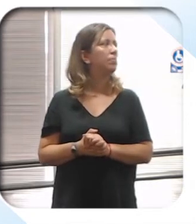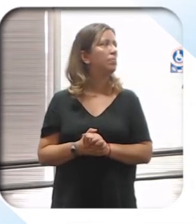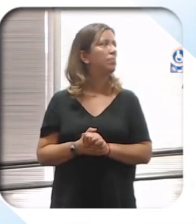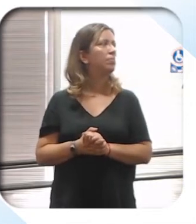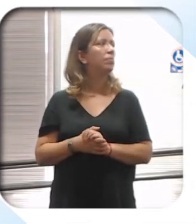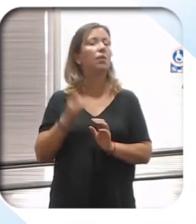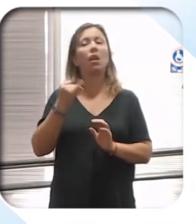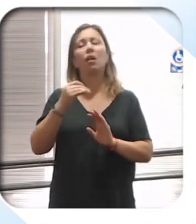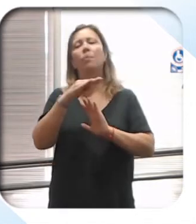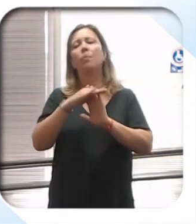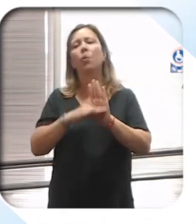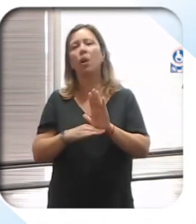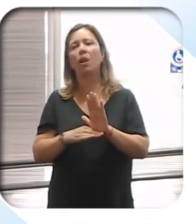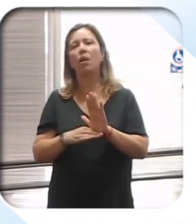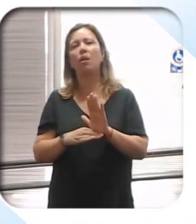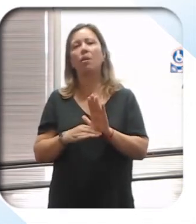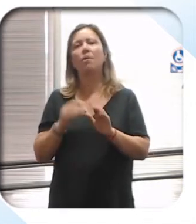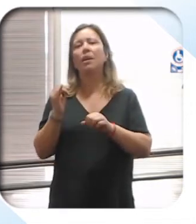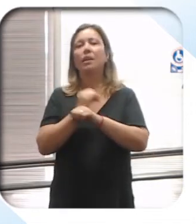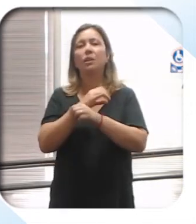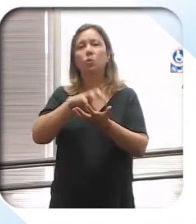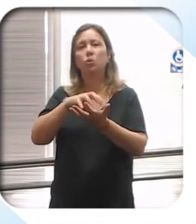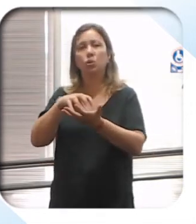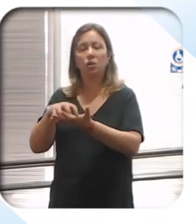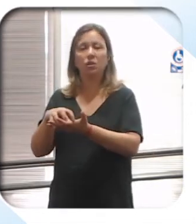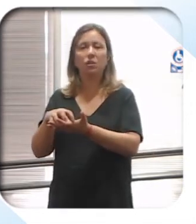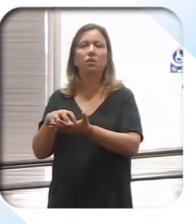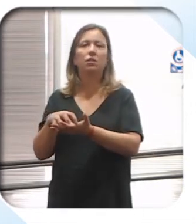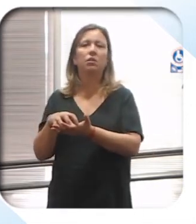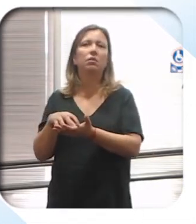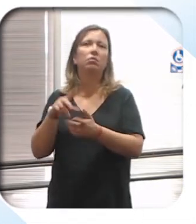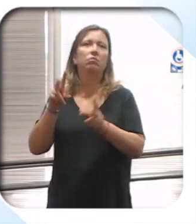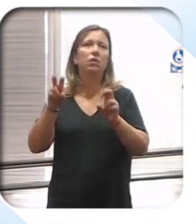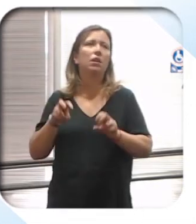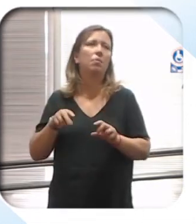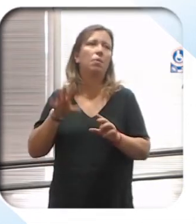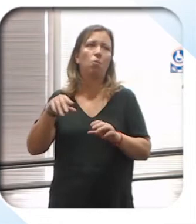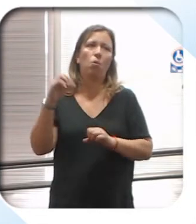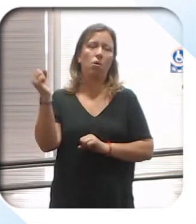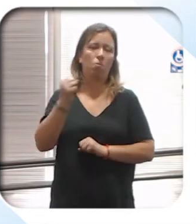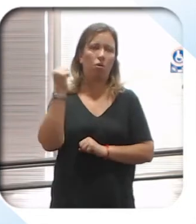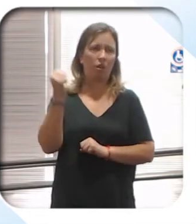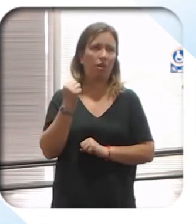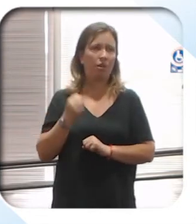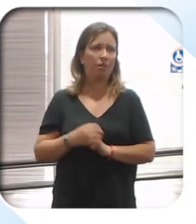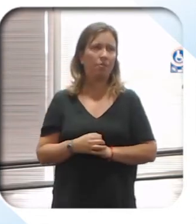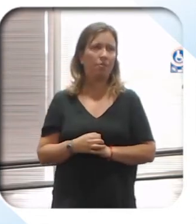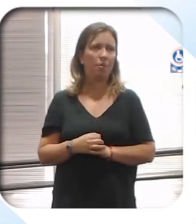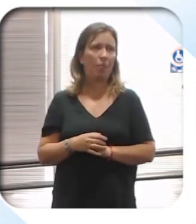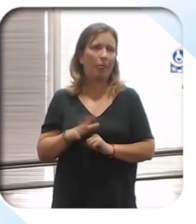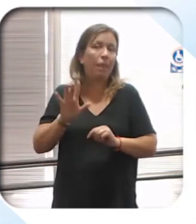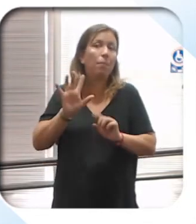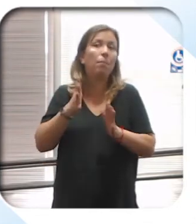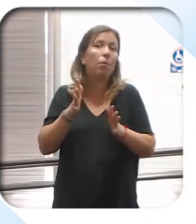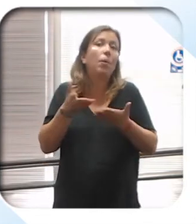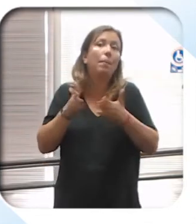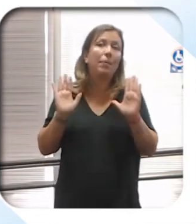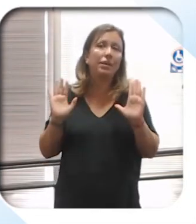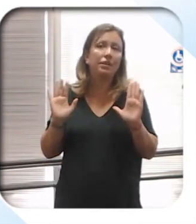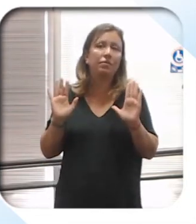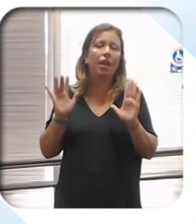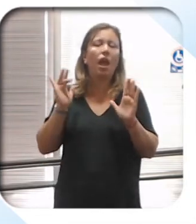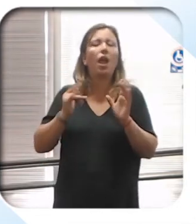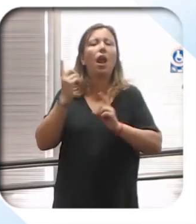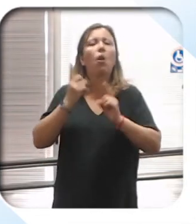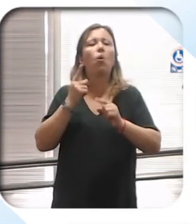de los programas y las instituciones son un tema muy importante, por lo menos al inicio.